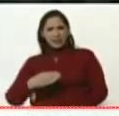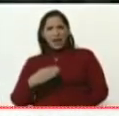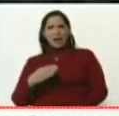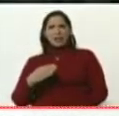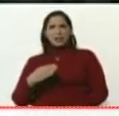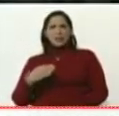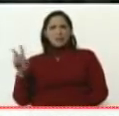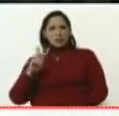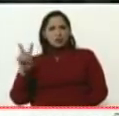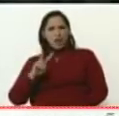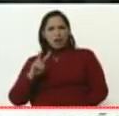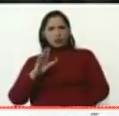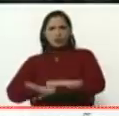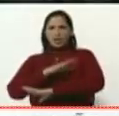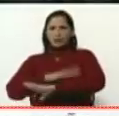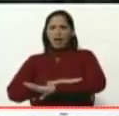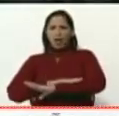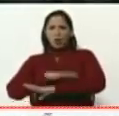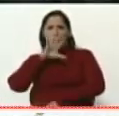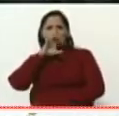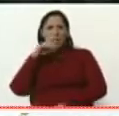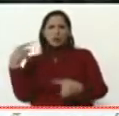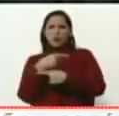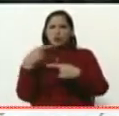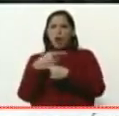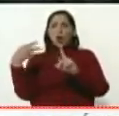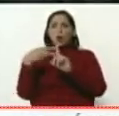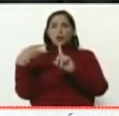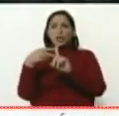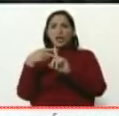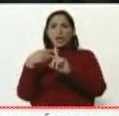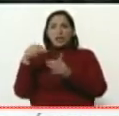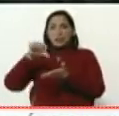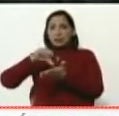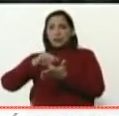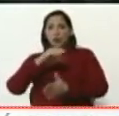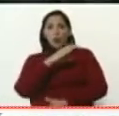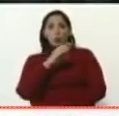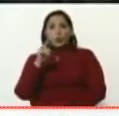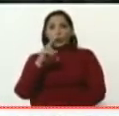perros de un hotel de cuarta categoría en la ciudad de Cúcuta.